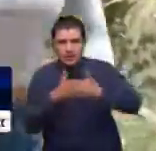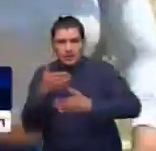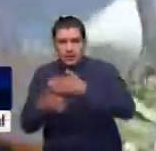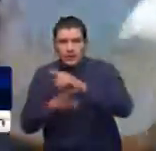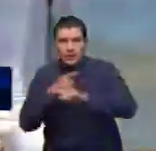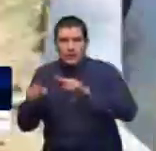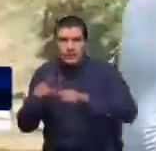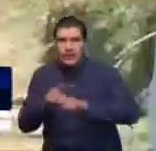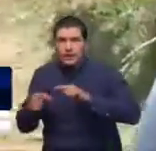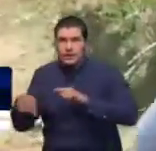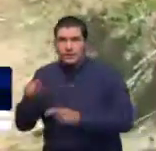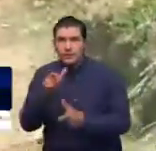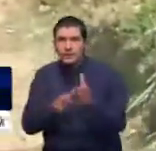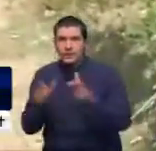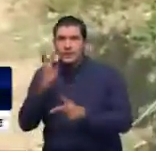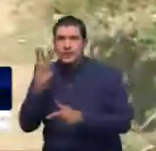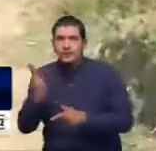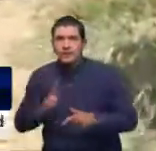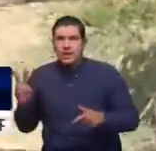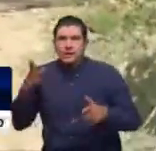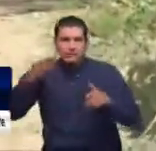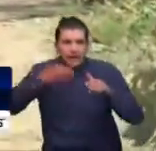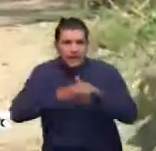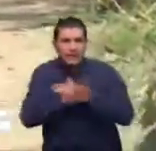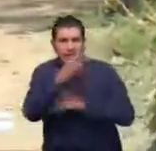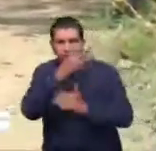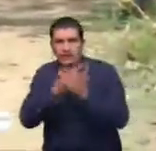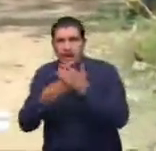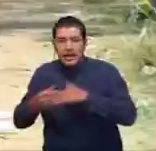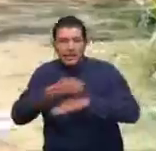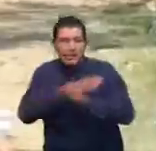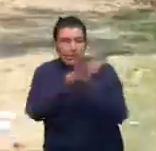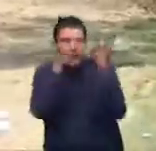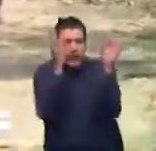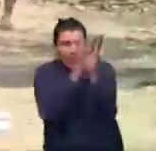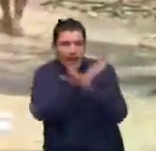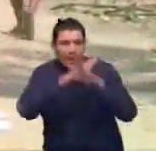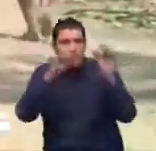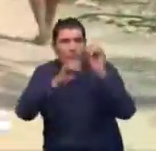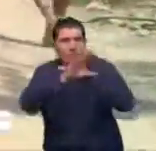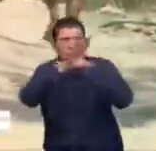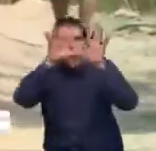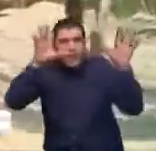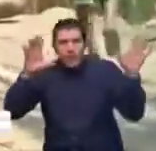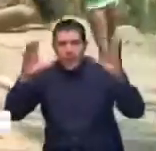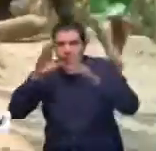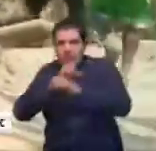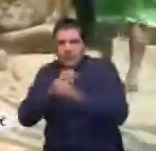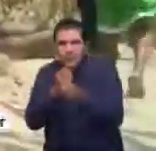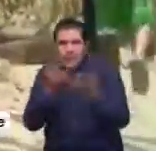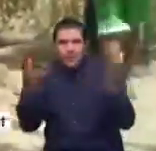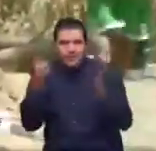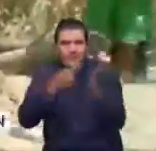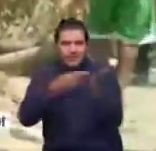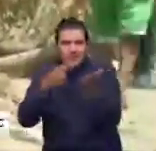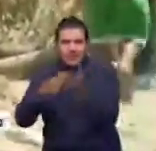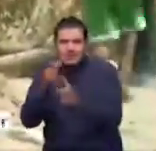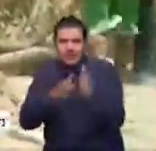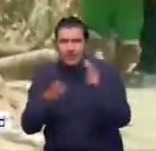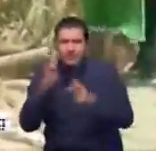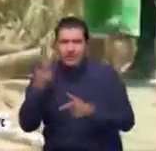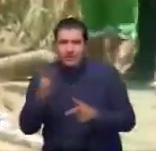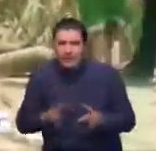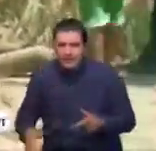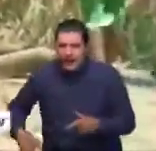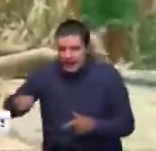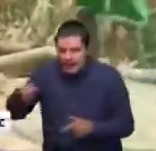de venezolanos que van y vienen diariamente desde tempranas horas de la mañana, son miles de ellos que pasan con maletas, con niños